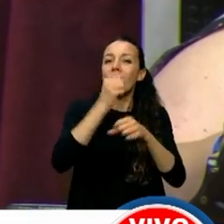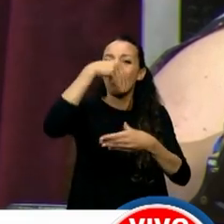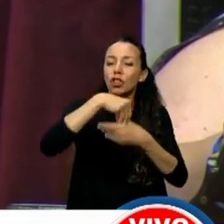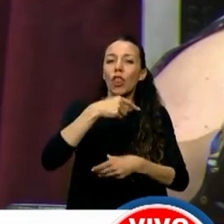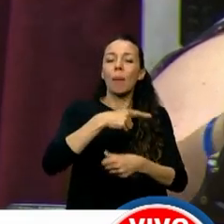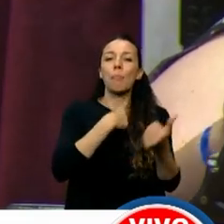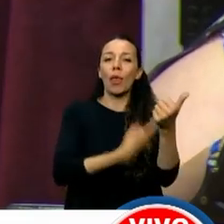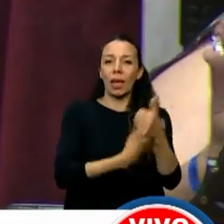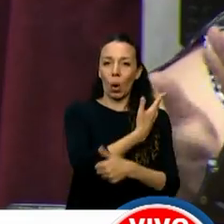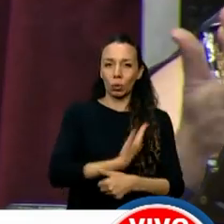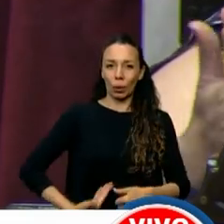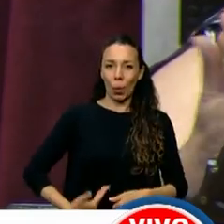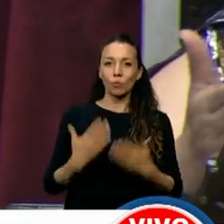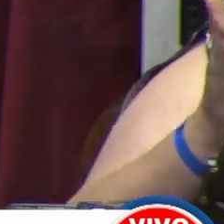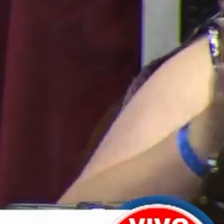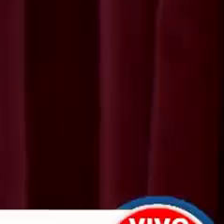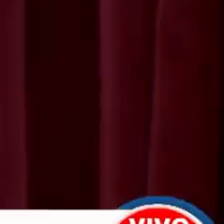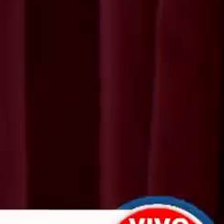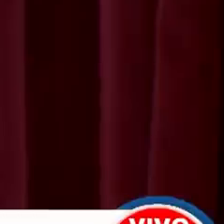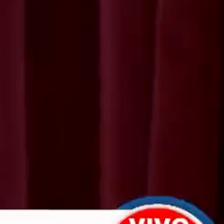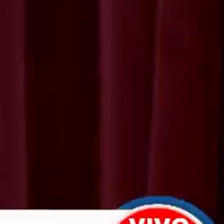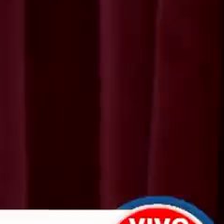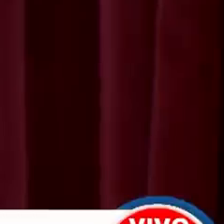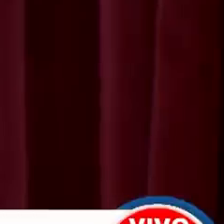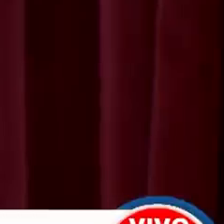gracias señor presidente gracias diputada